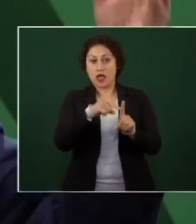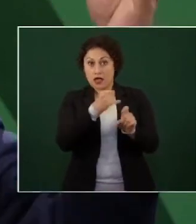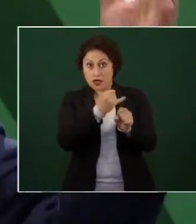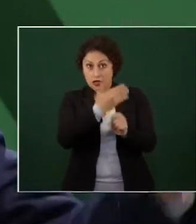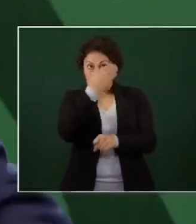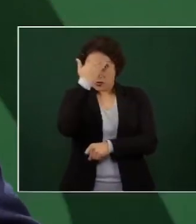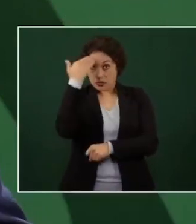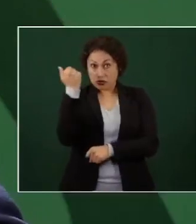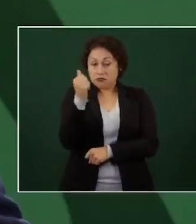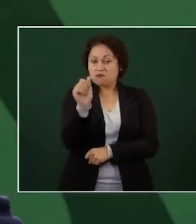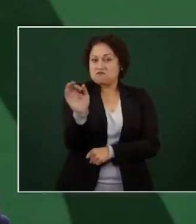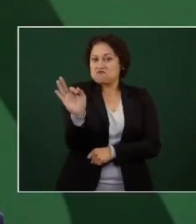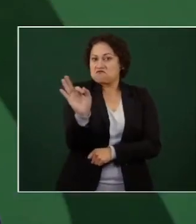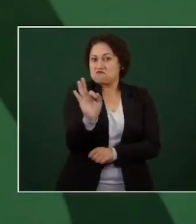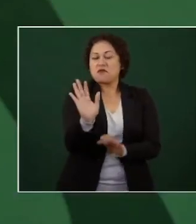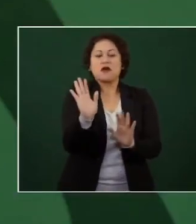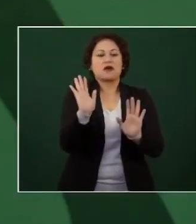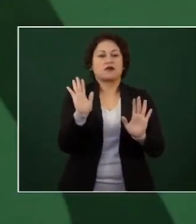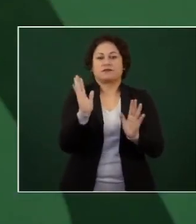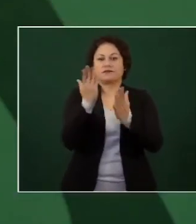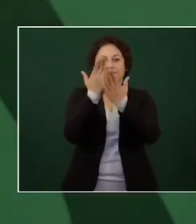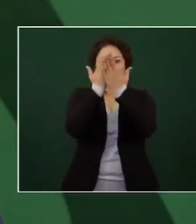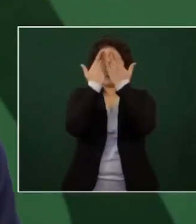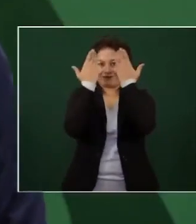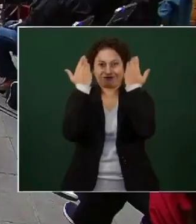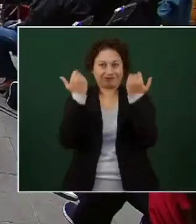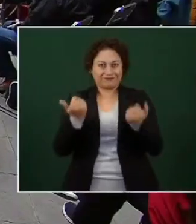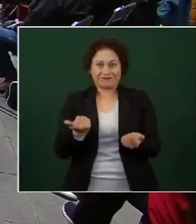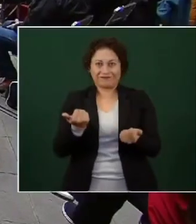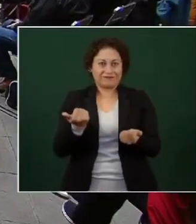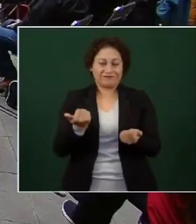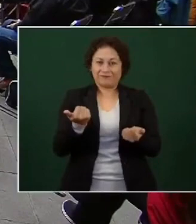porque no podemos nosotros